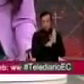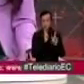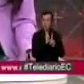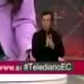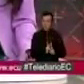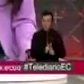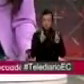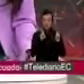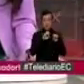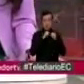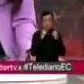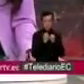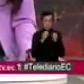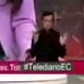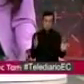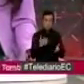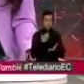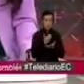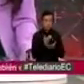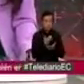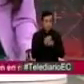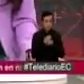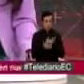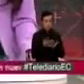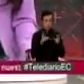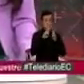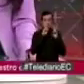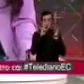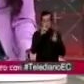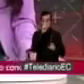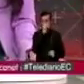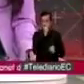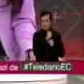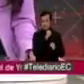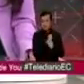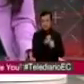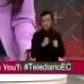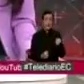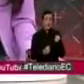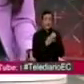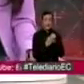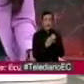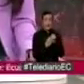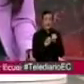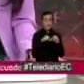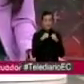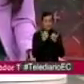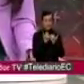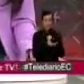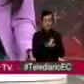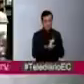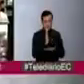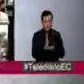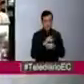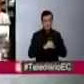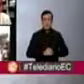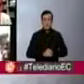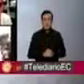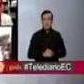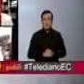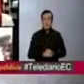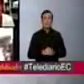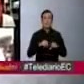carácter social, incentivos económicos y criterios en el ámbito de lo laboral que recibieron el apoyo mayoritario en la Asamblea. El